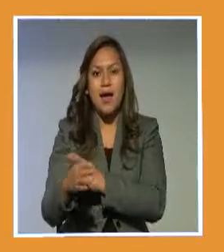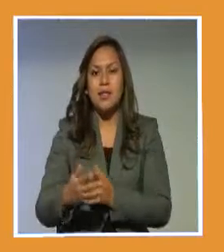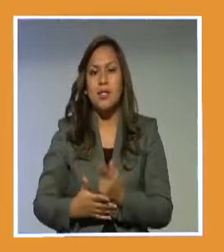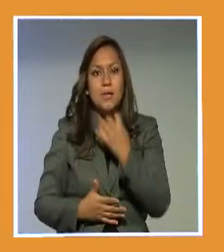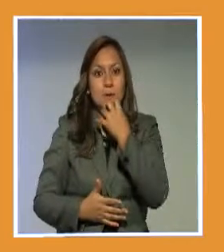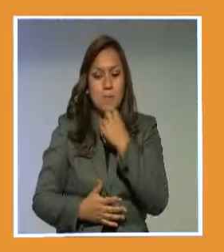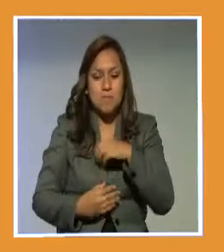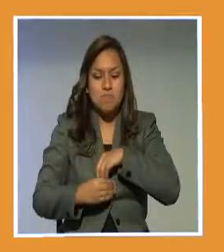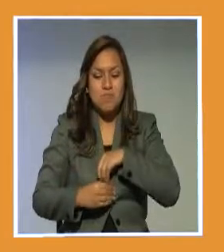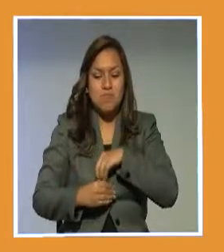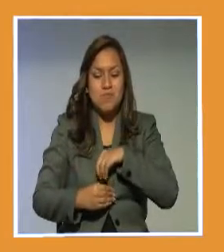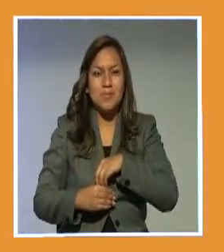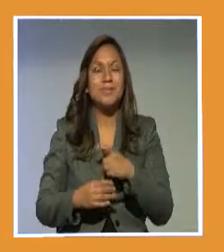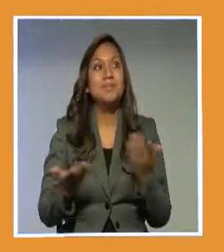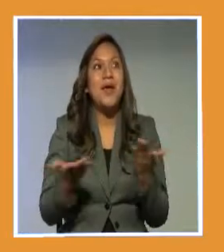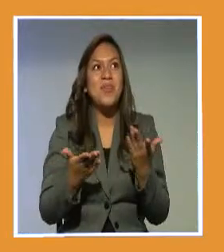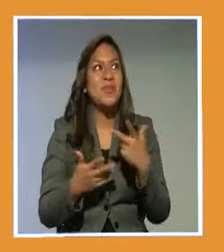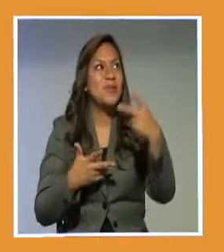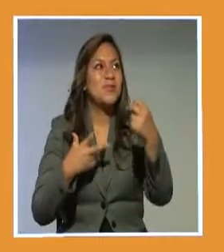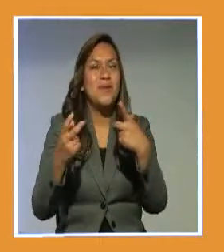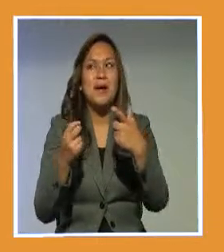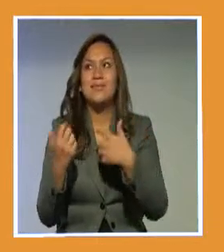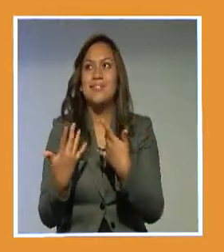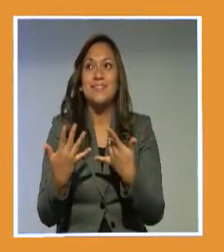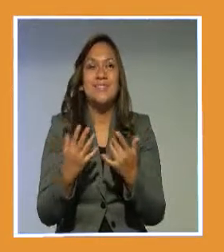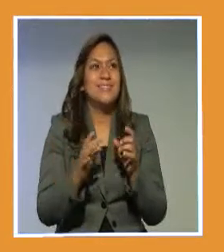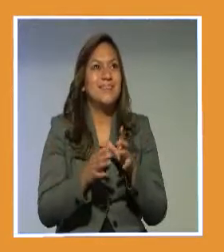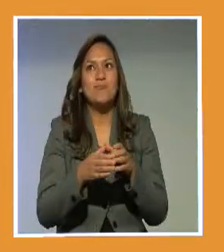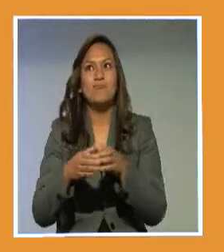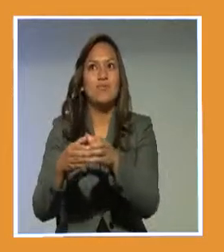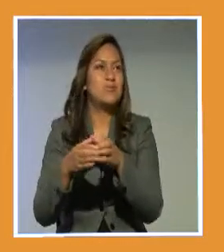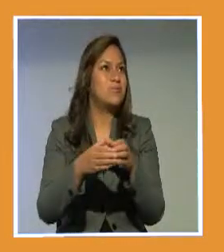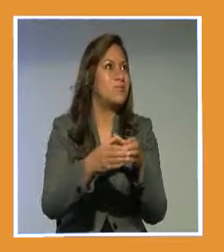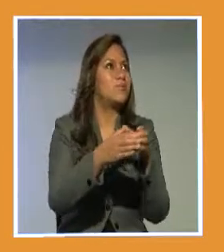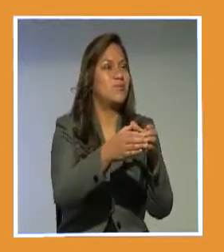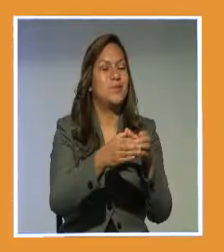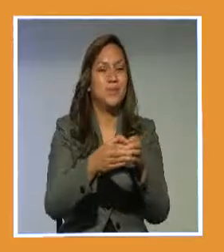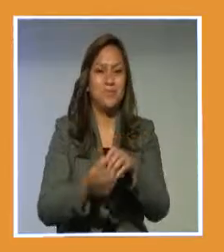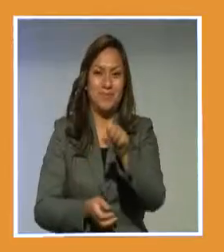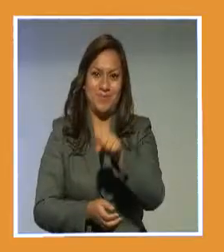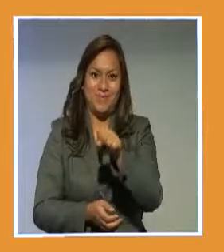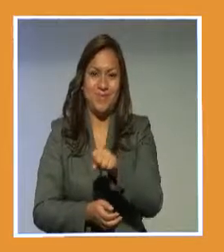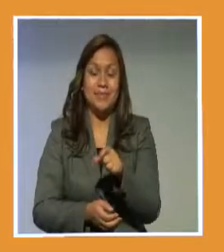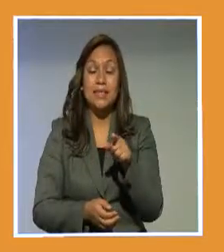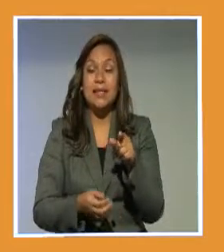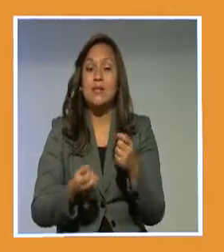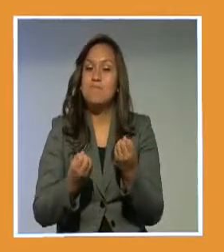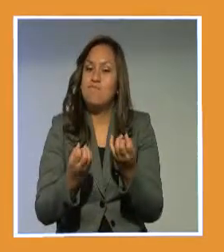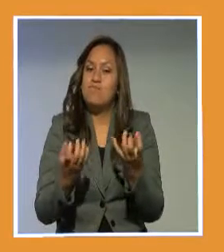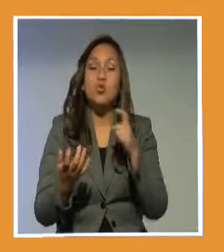el siguiente punto y el destino a visitar, y al sector turístico y hotelero, sin duda alguna también,